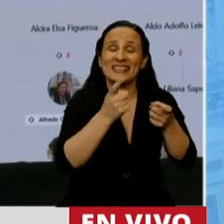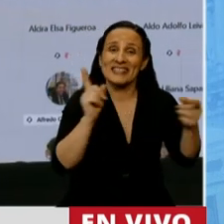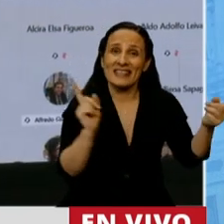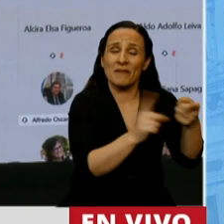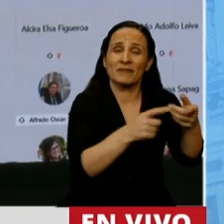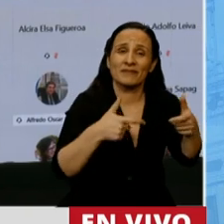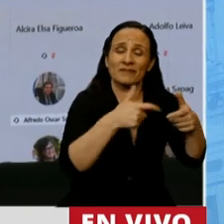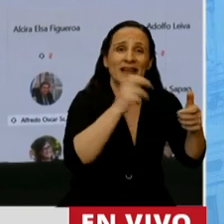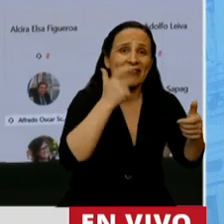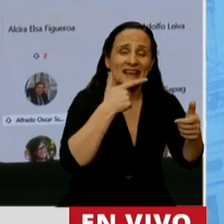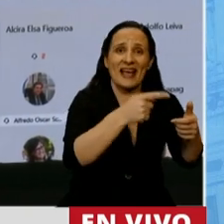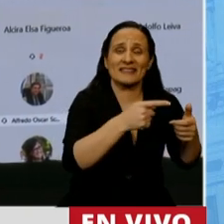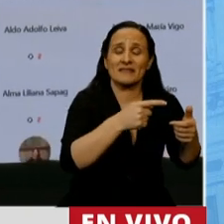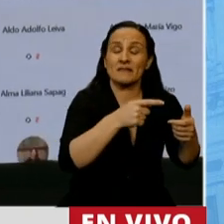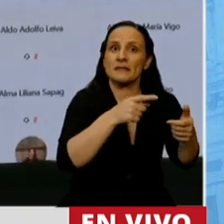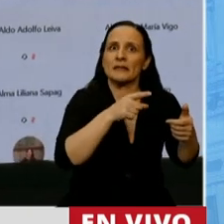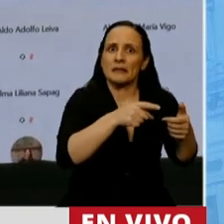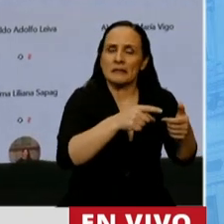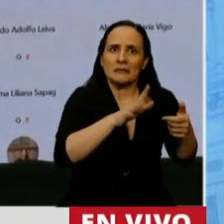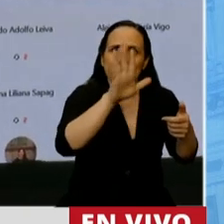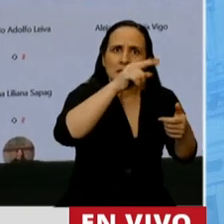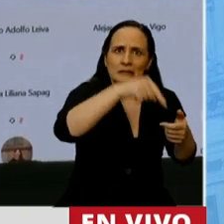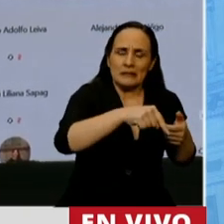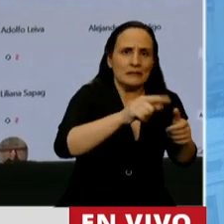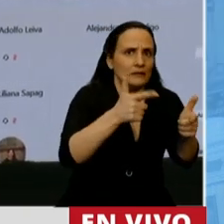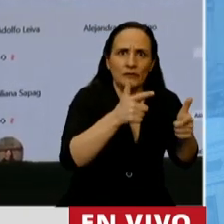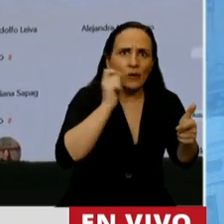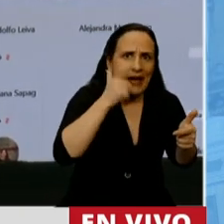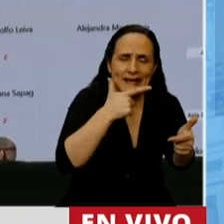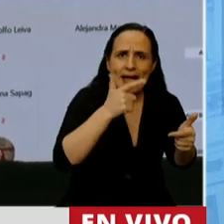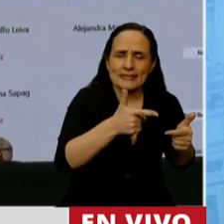Andes. Más de 4 años que los vecinos del sur no disponen